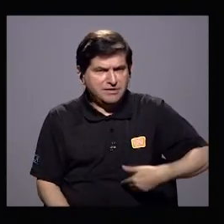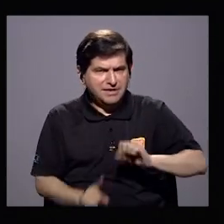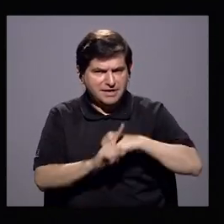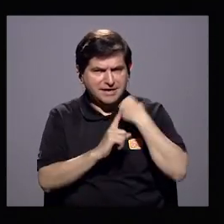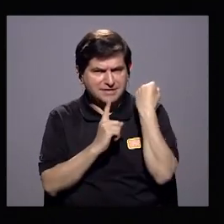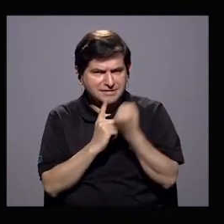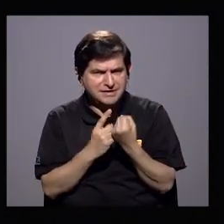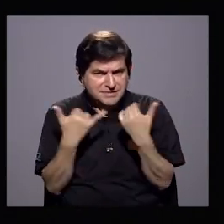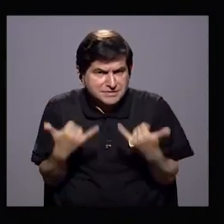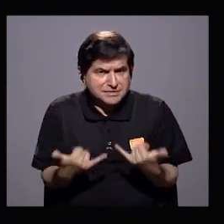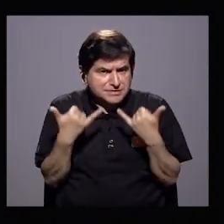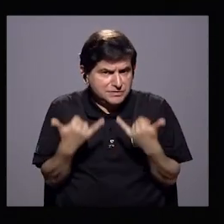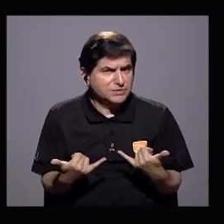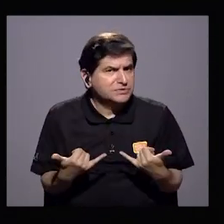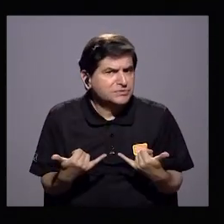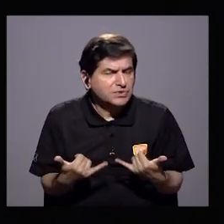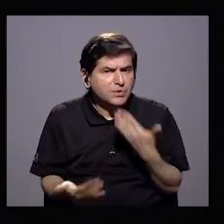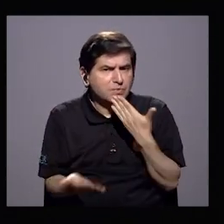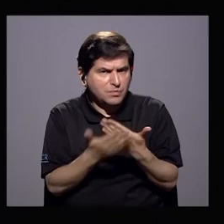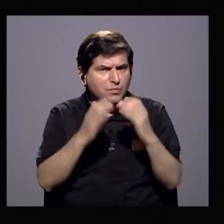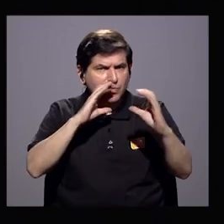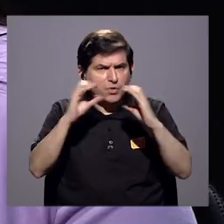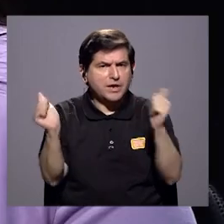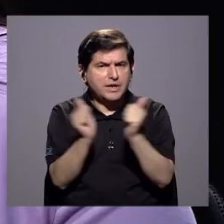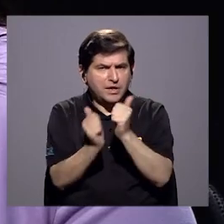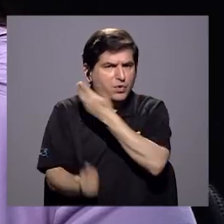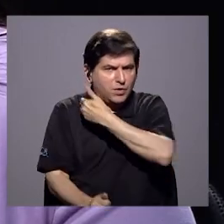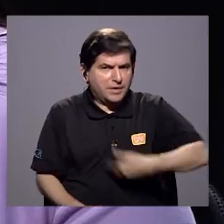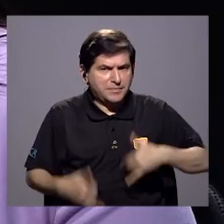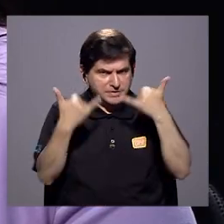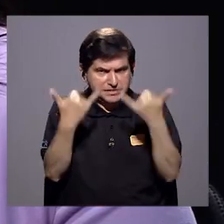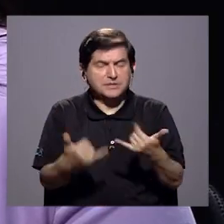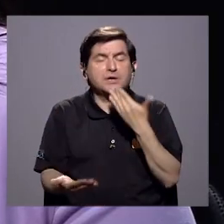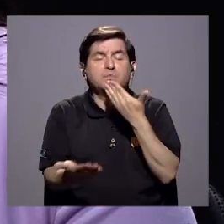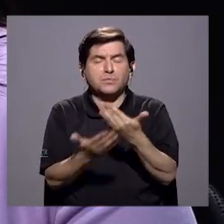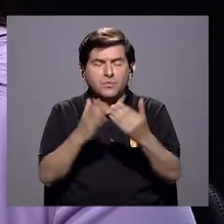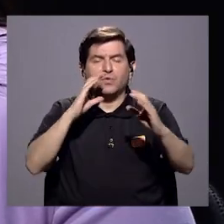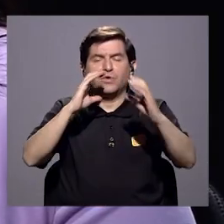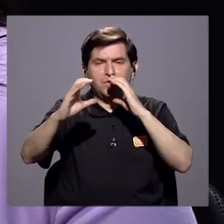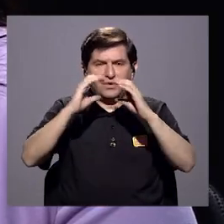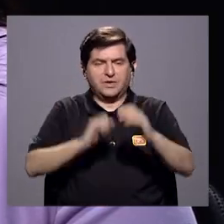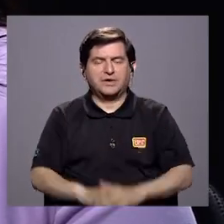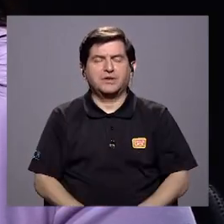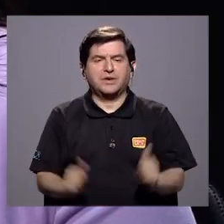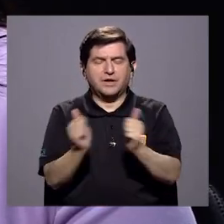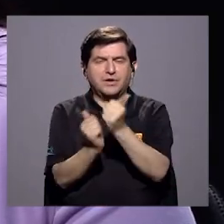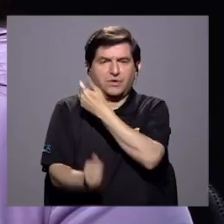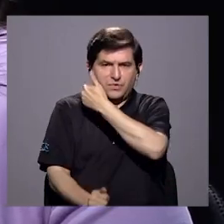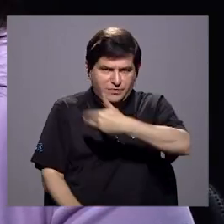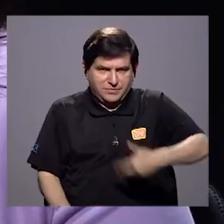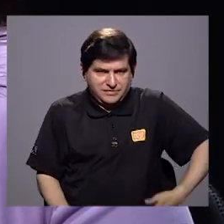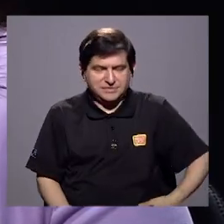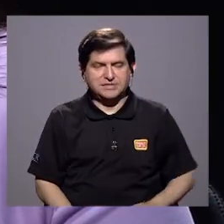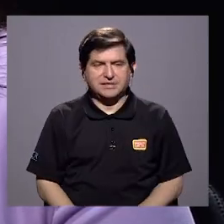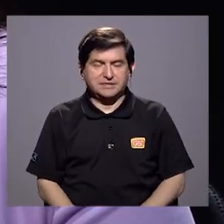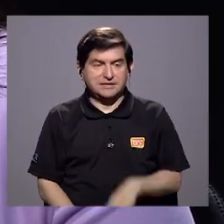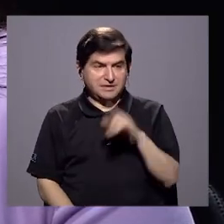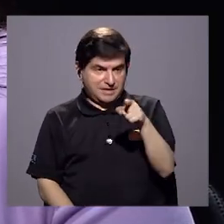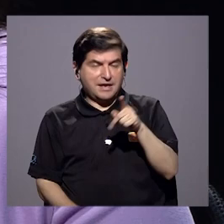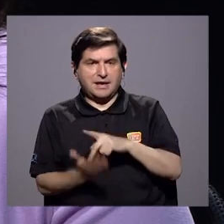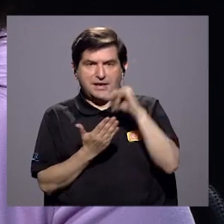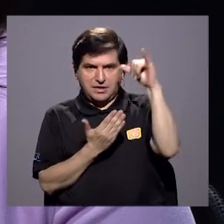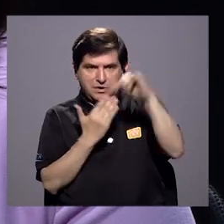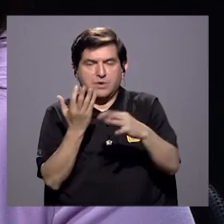de la situación. ¿Tiene buena comunicación con el presidente en este momento? Tengo muy buena comunicación con el señor presidente. Para él esto fue un